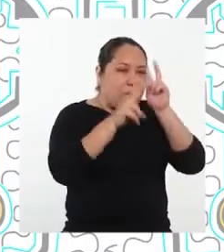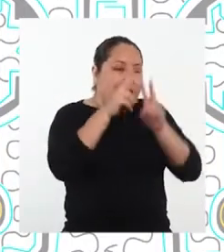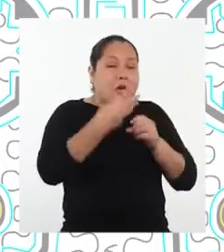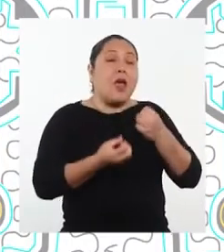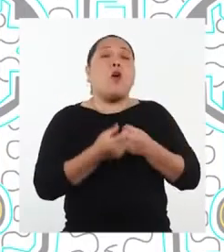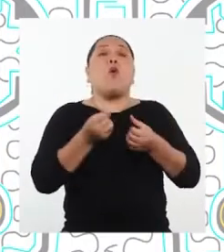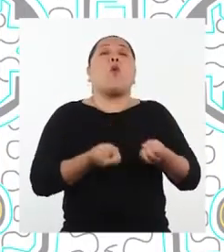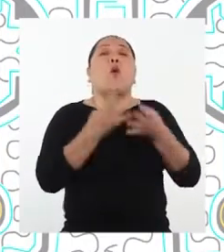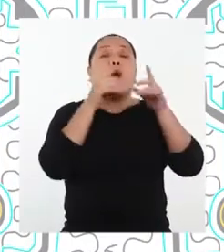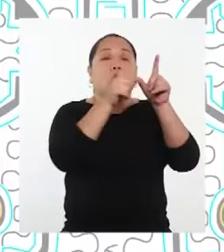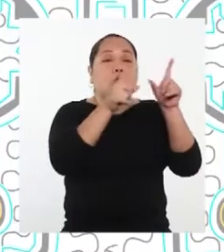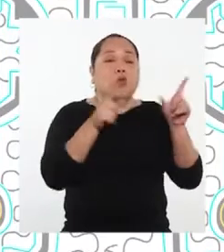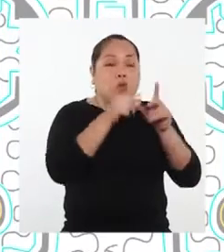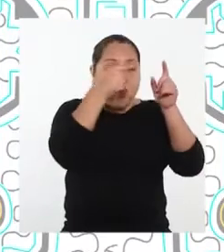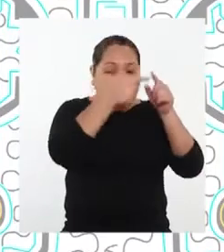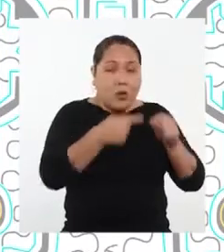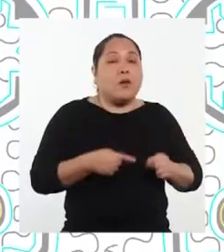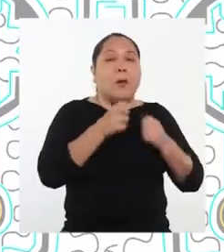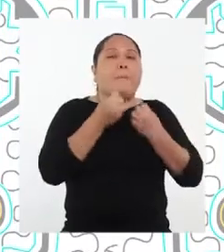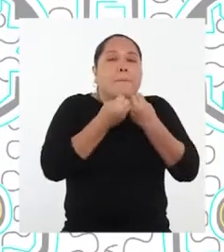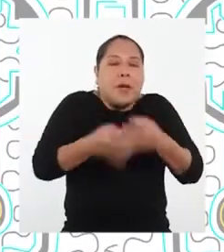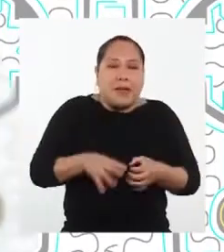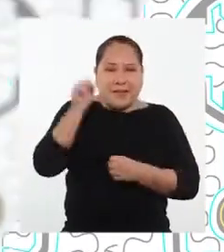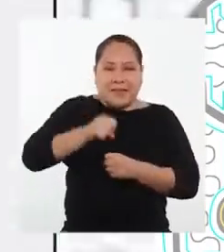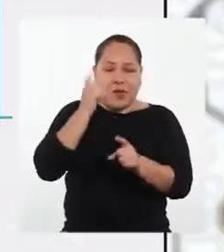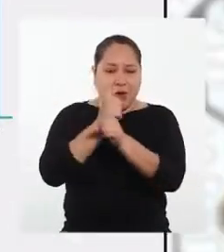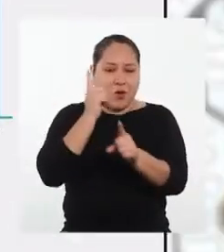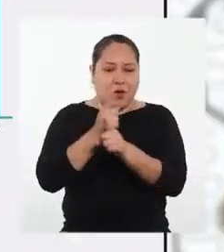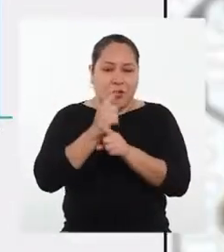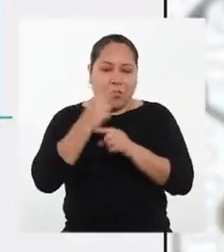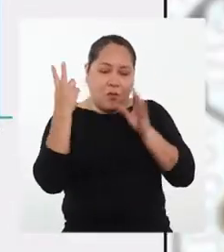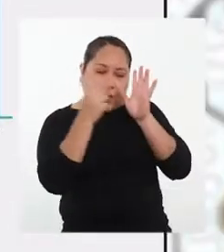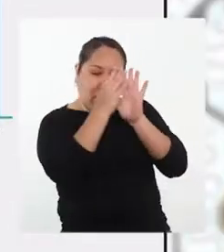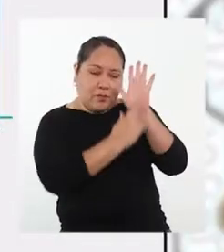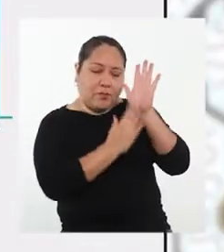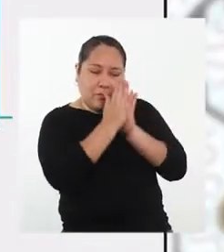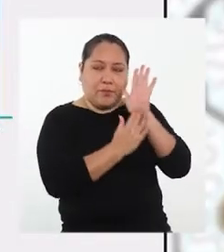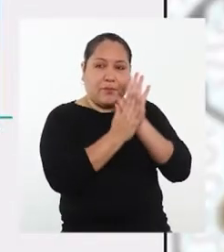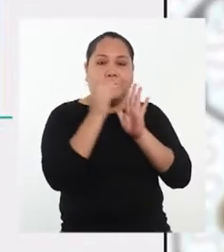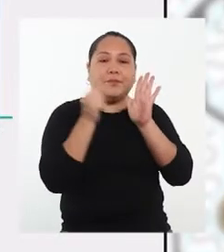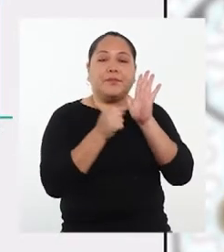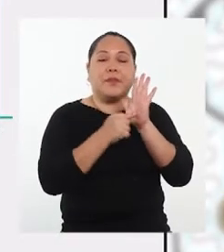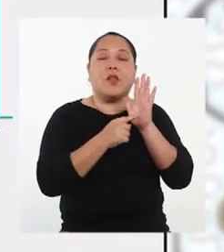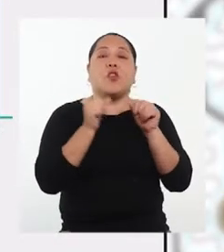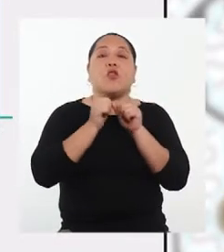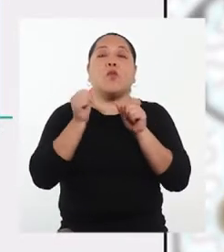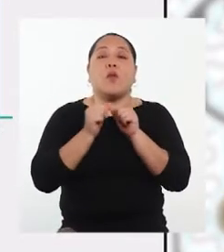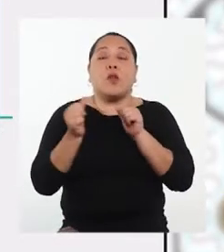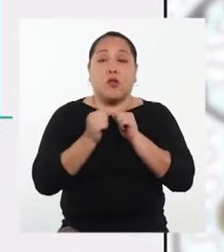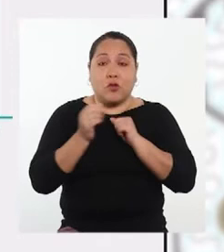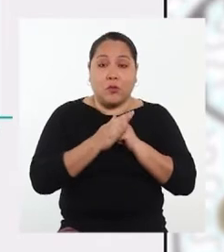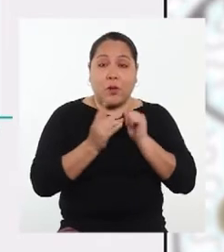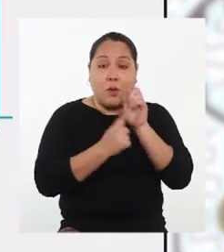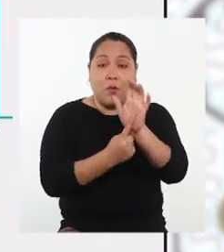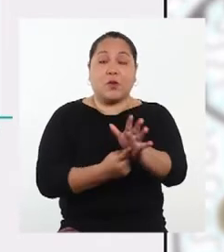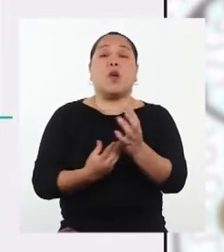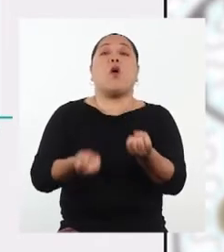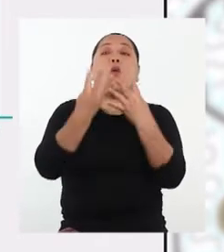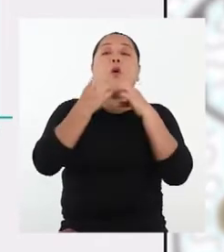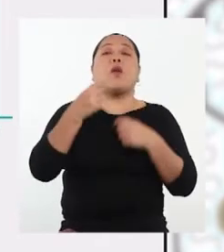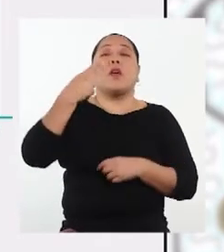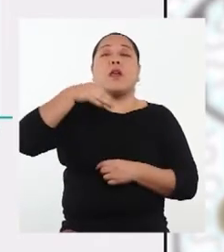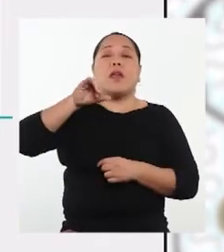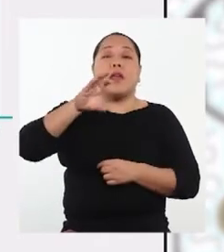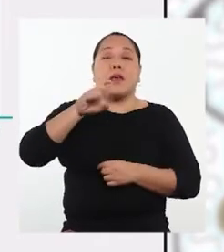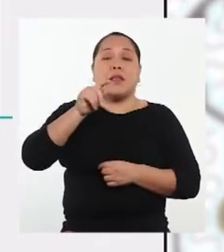las hectáreas perdidas. ¡Correcto! Tienen toda la razón. Como pueden ver, En este caso estamos viendo valores numéricos para